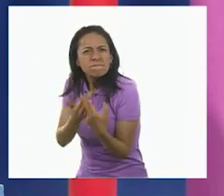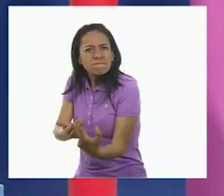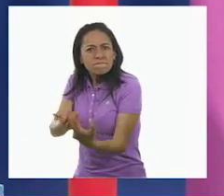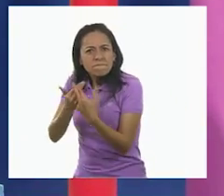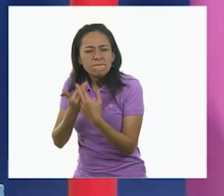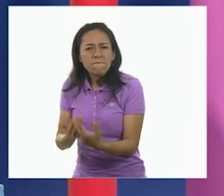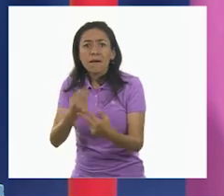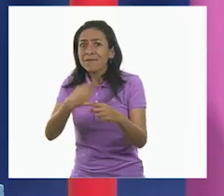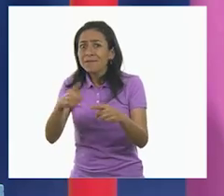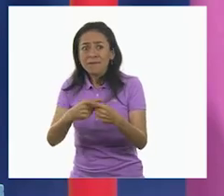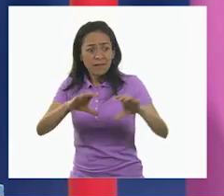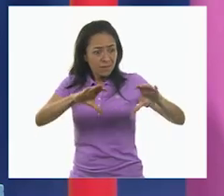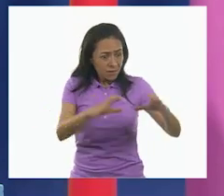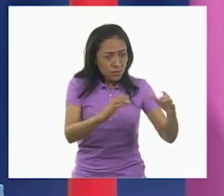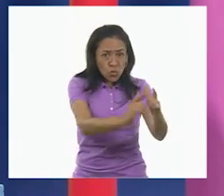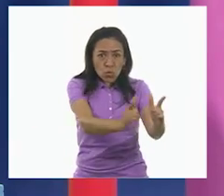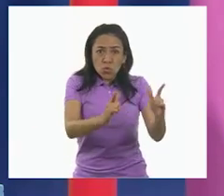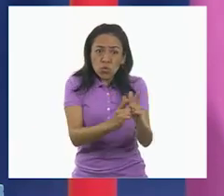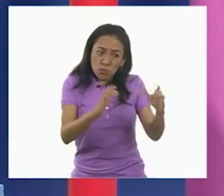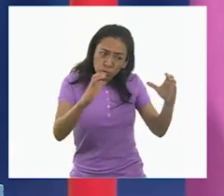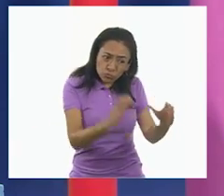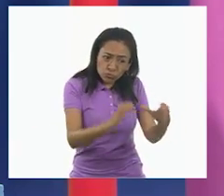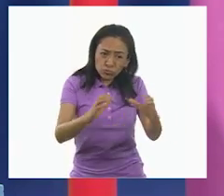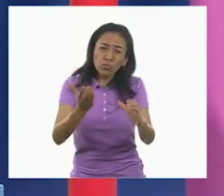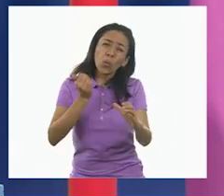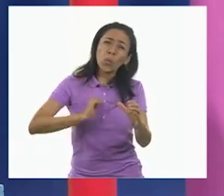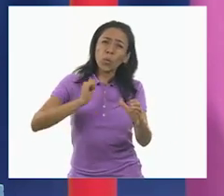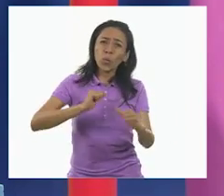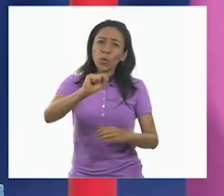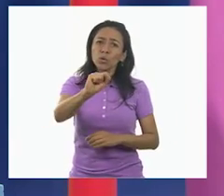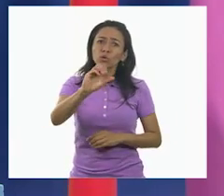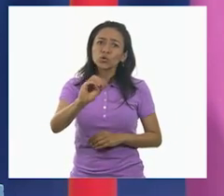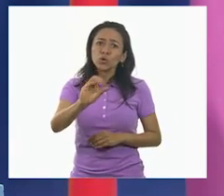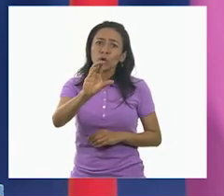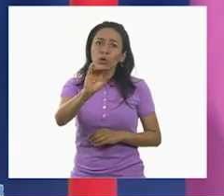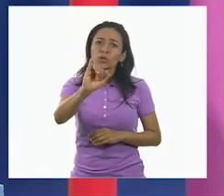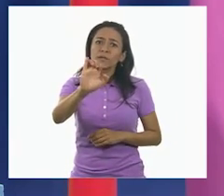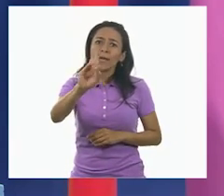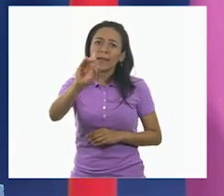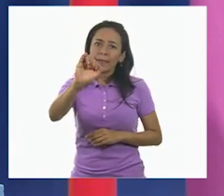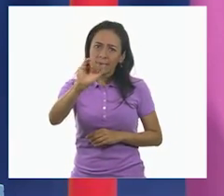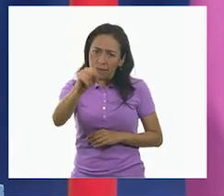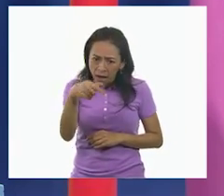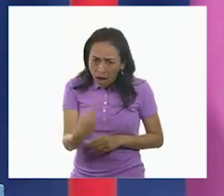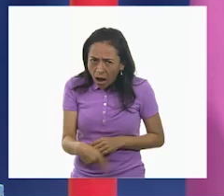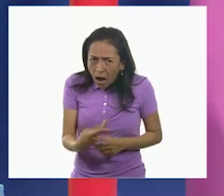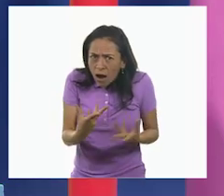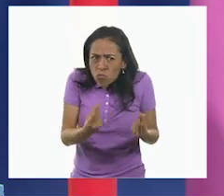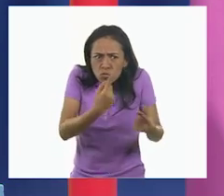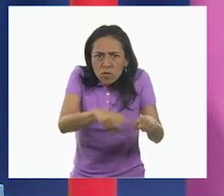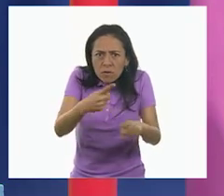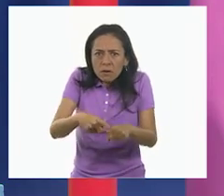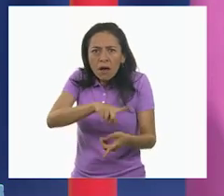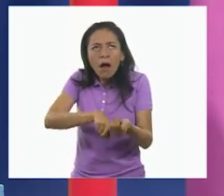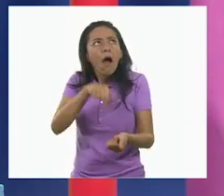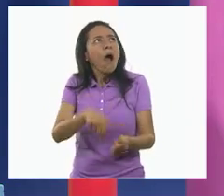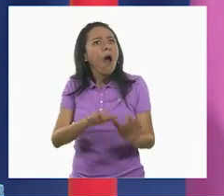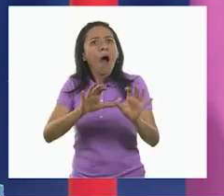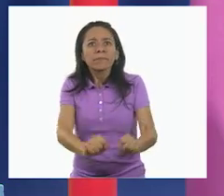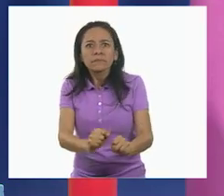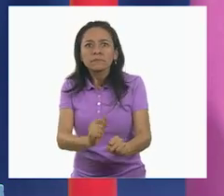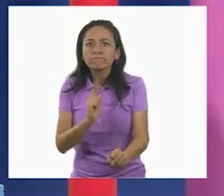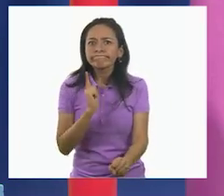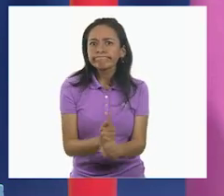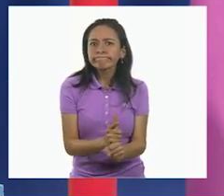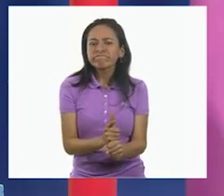sociedades que se desarrollaron, tantos grupos que aquí hallaron un lugar fértil para desarrollarse, para